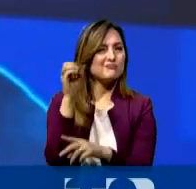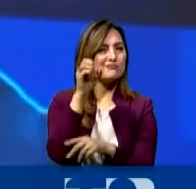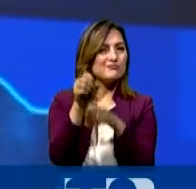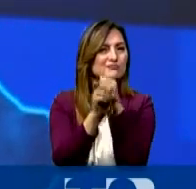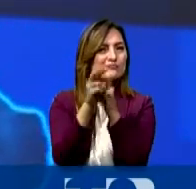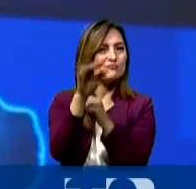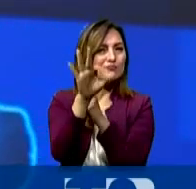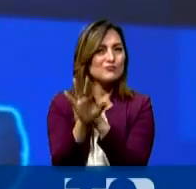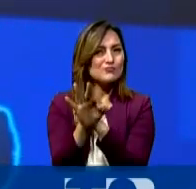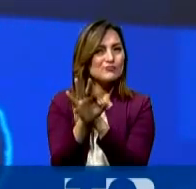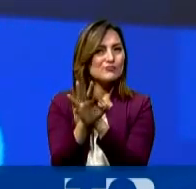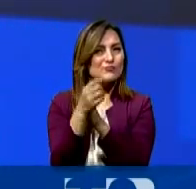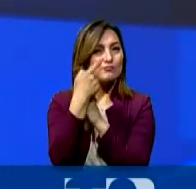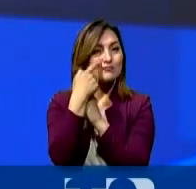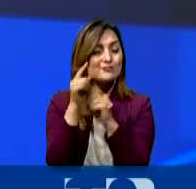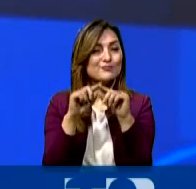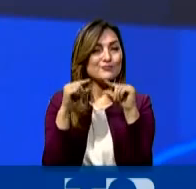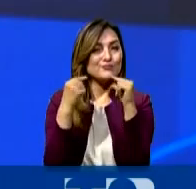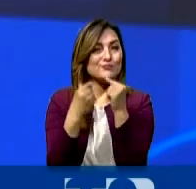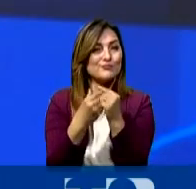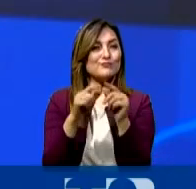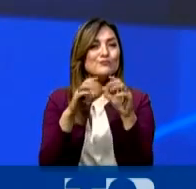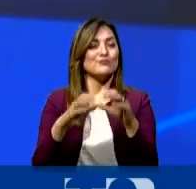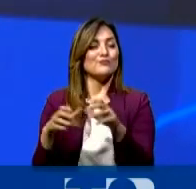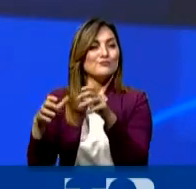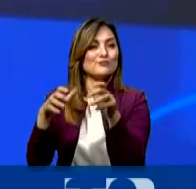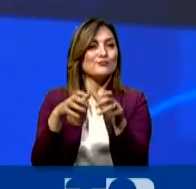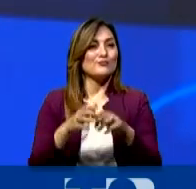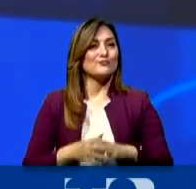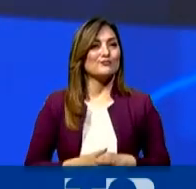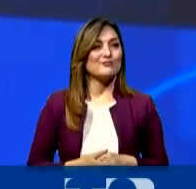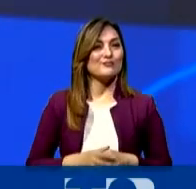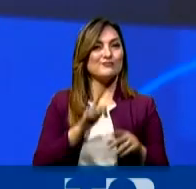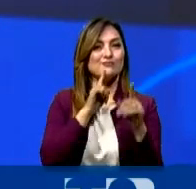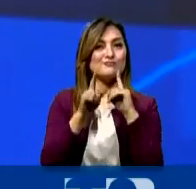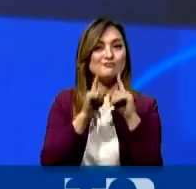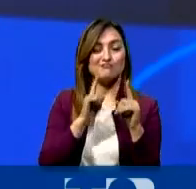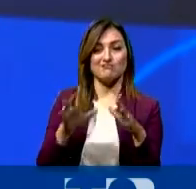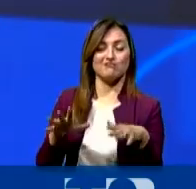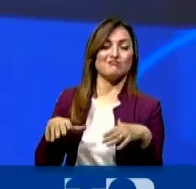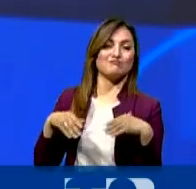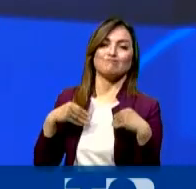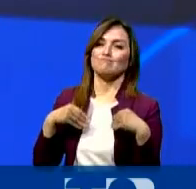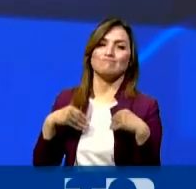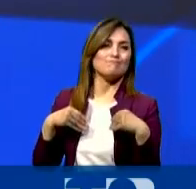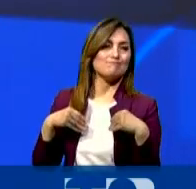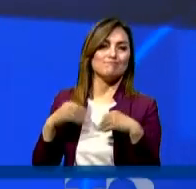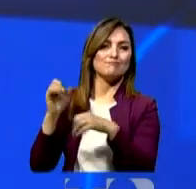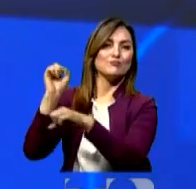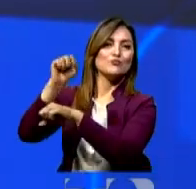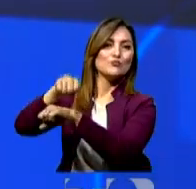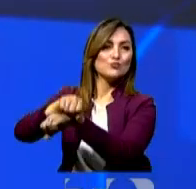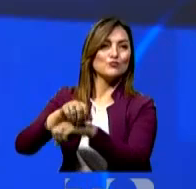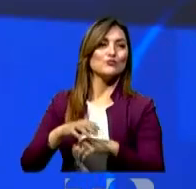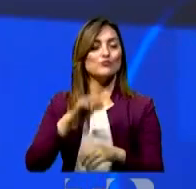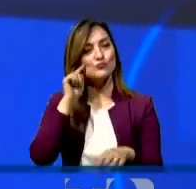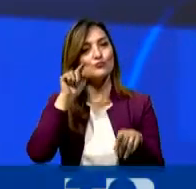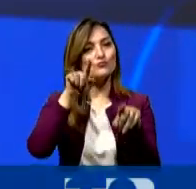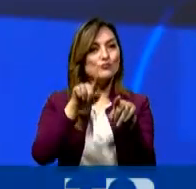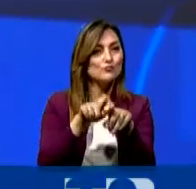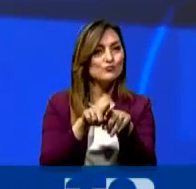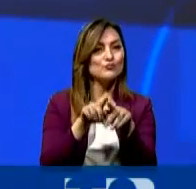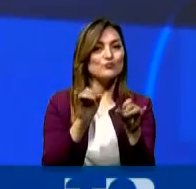demostró que hay grupos en sectores que no reconocen al diálogo que no reconocen los acuerdos como la vía